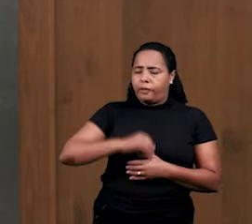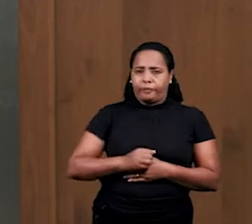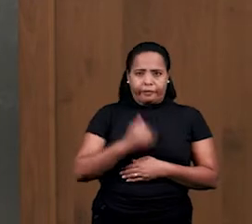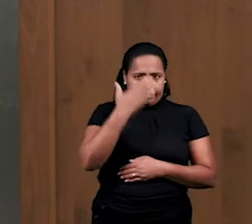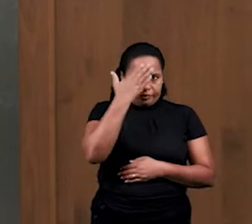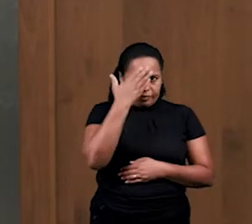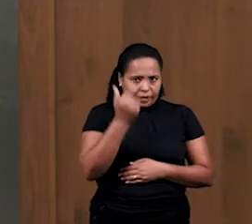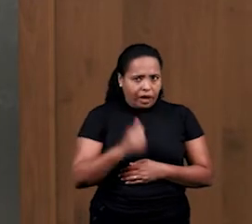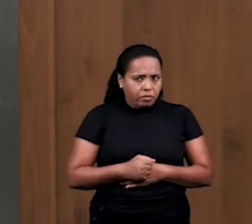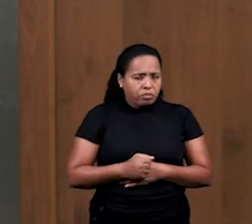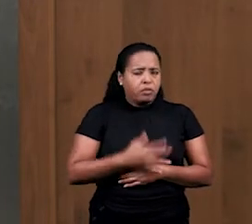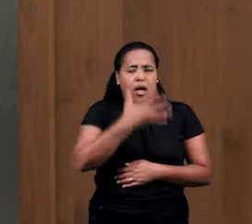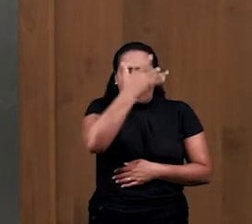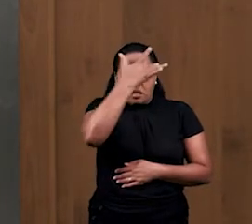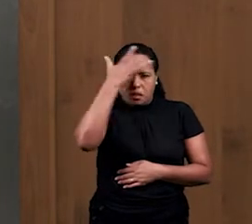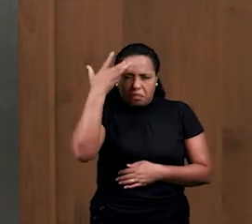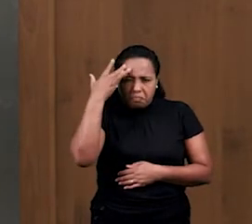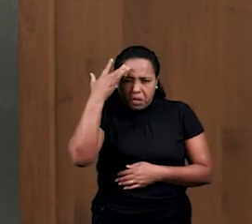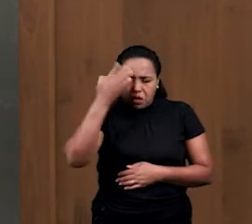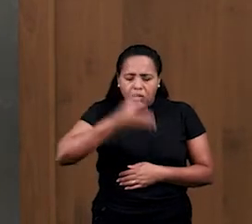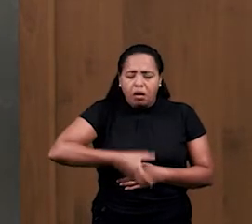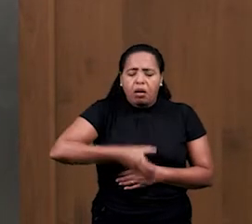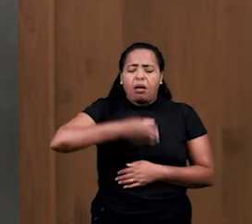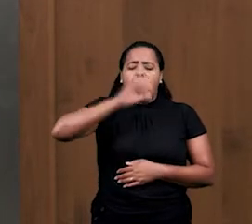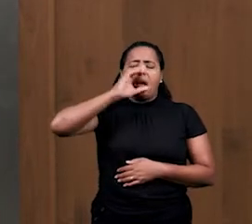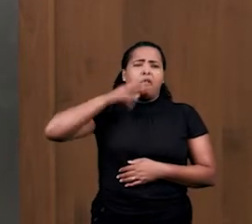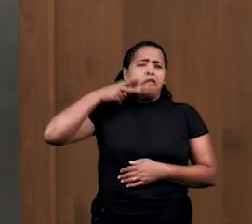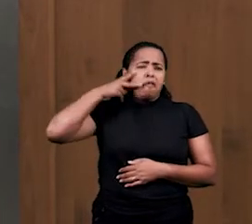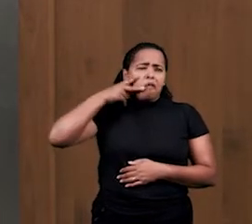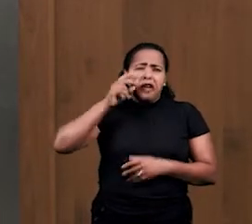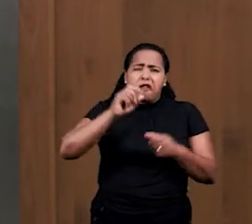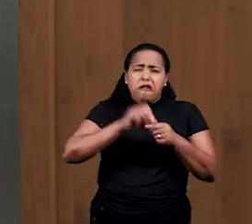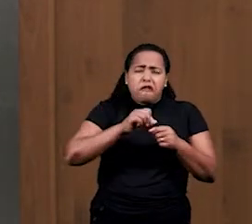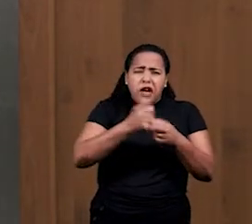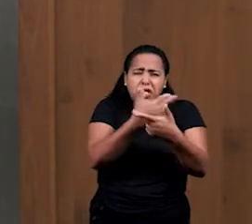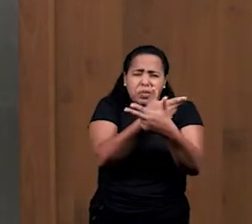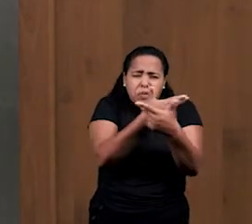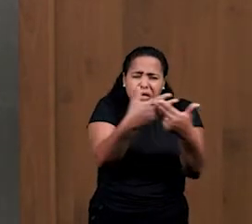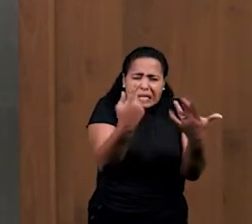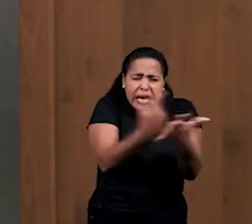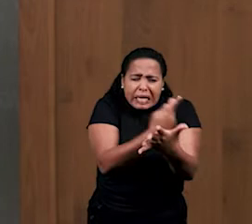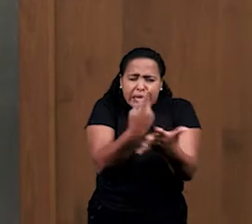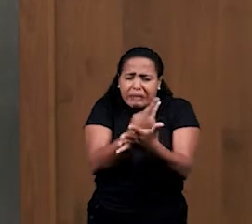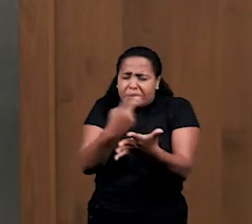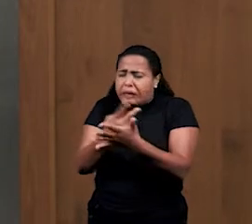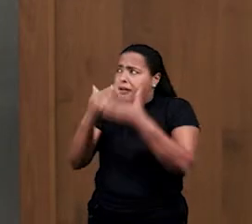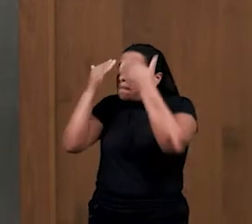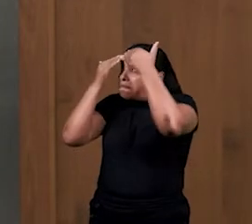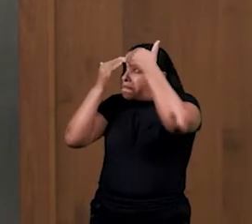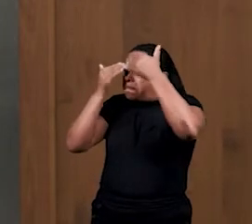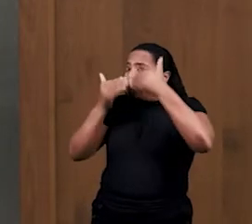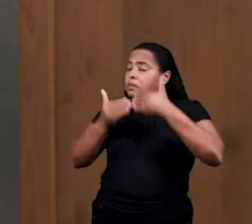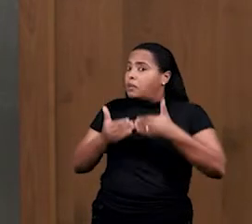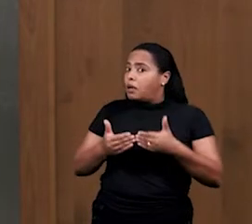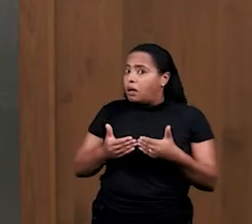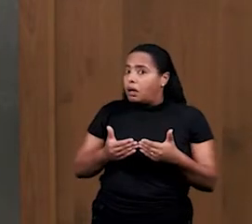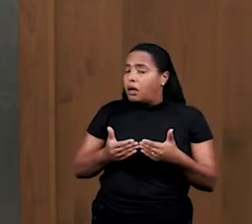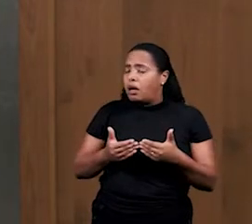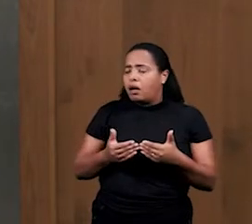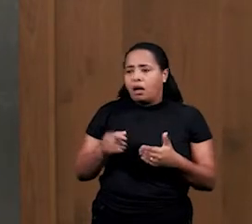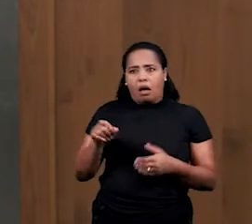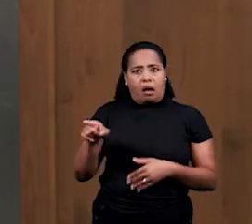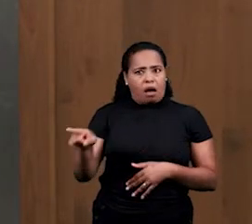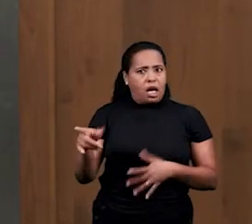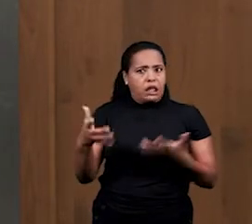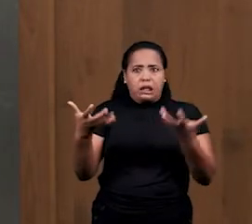qué? Porque las personas bebían vino y hacían cosas muy malas que no agradaban al Señor. Y